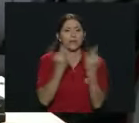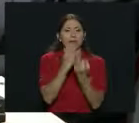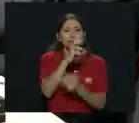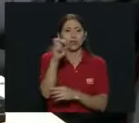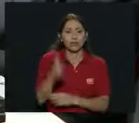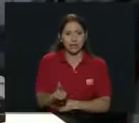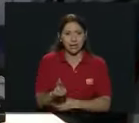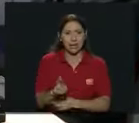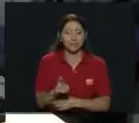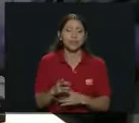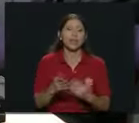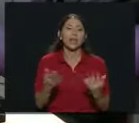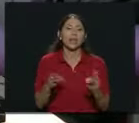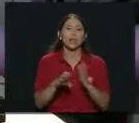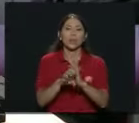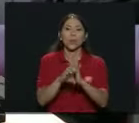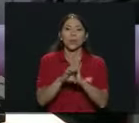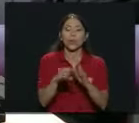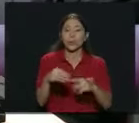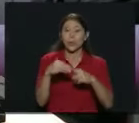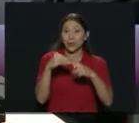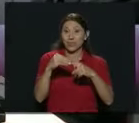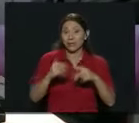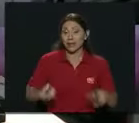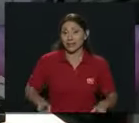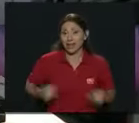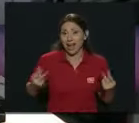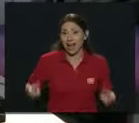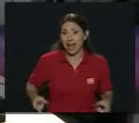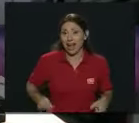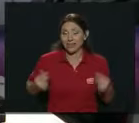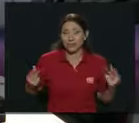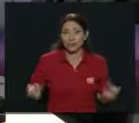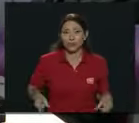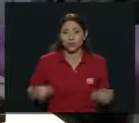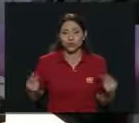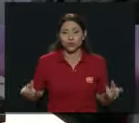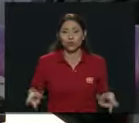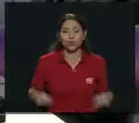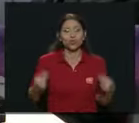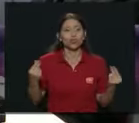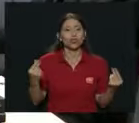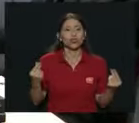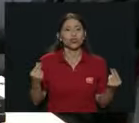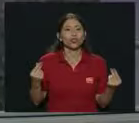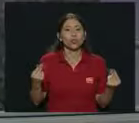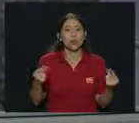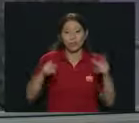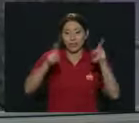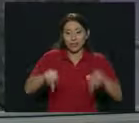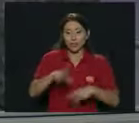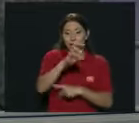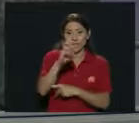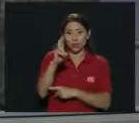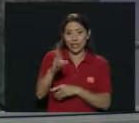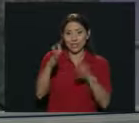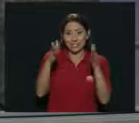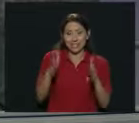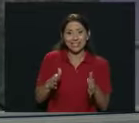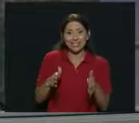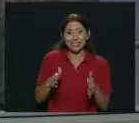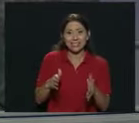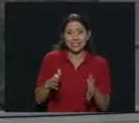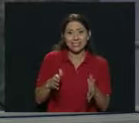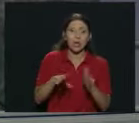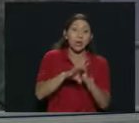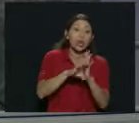importante. Por ejemplo, dentro de los principales gastos que hacen la población costarricense que recibe de